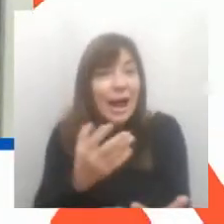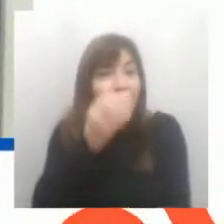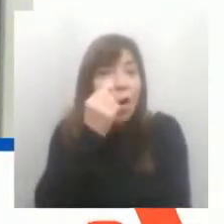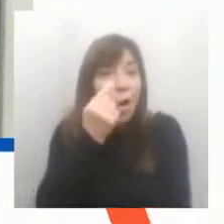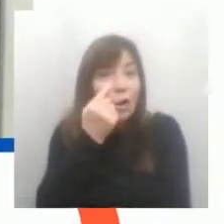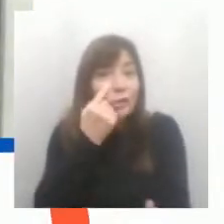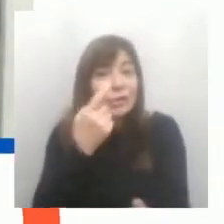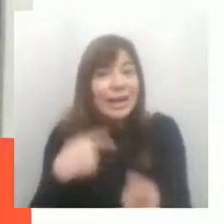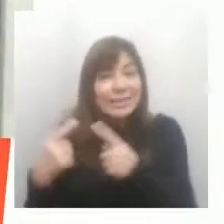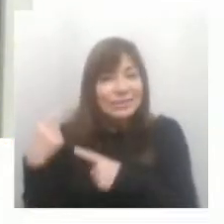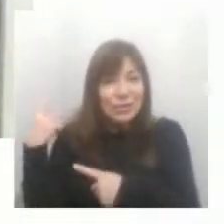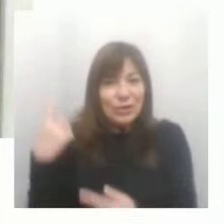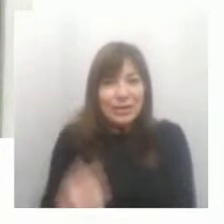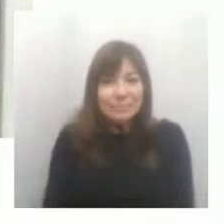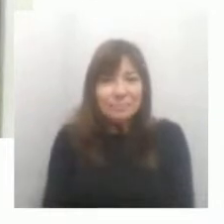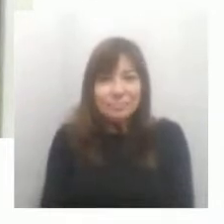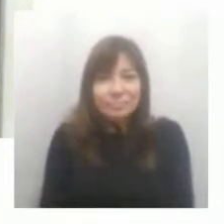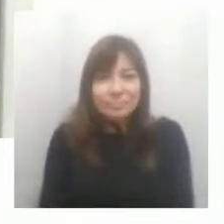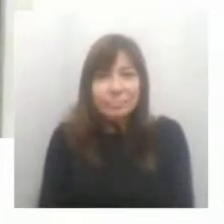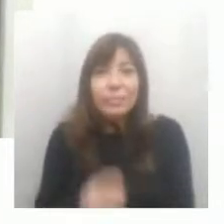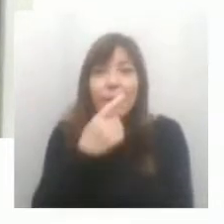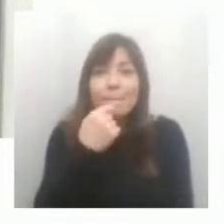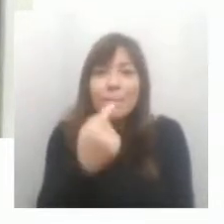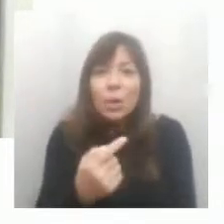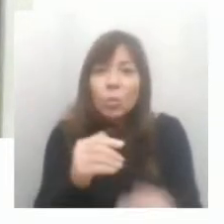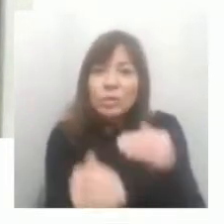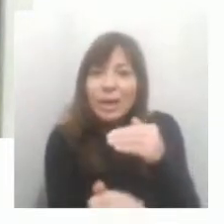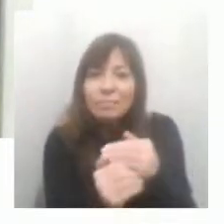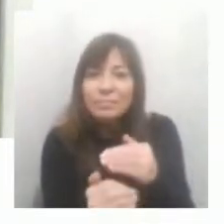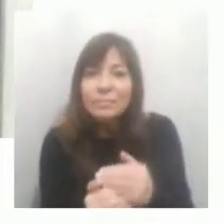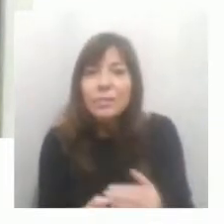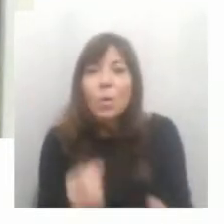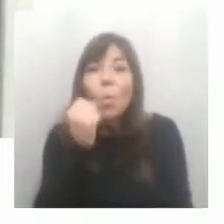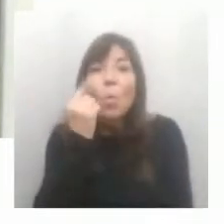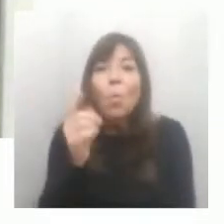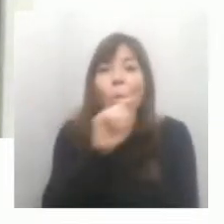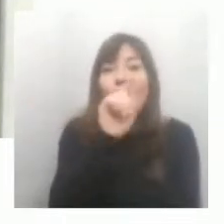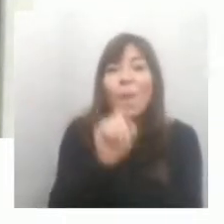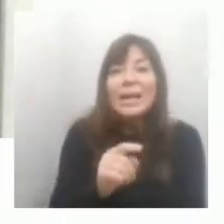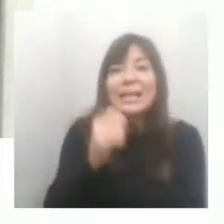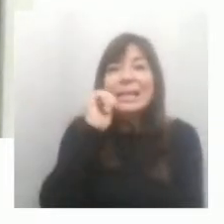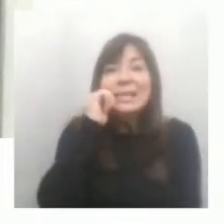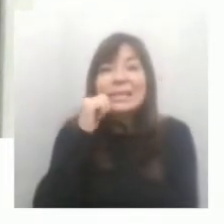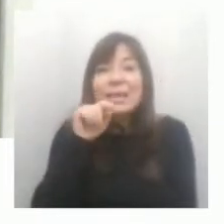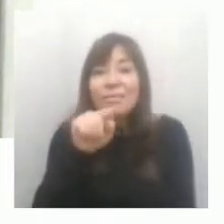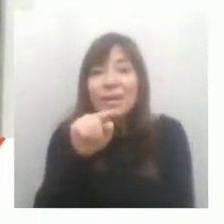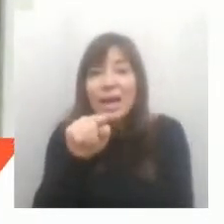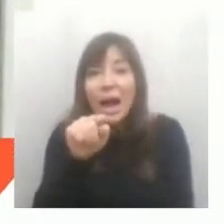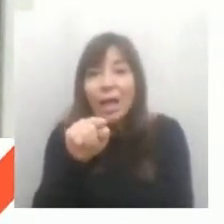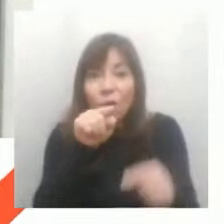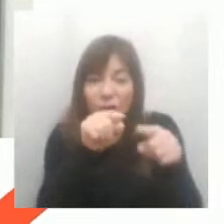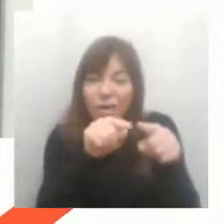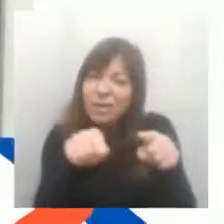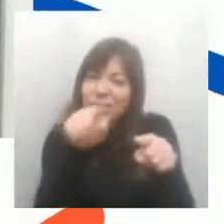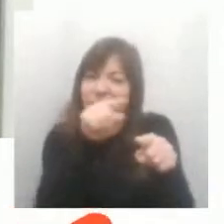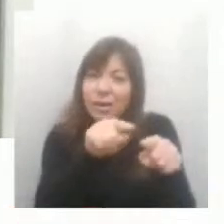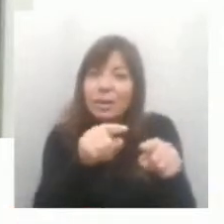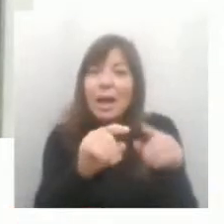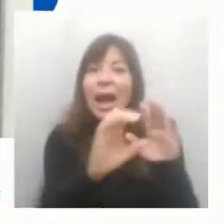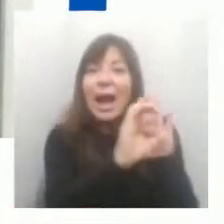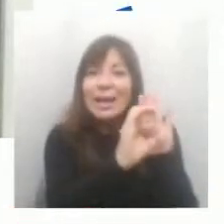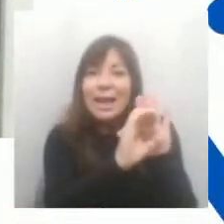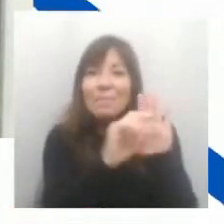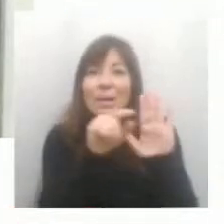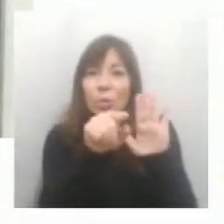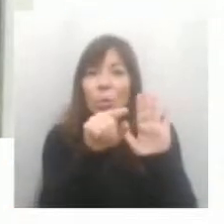¿ya? Acá otra persona me pregunta cuál es el significado de la vida. Bueno, hay un capítulo, creo, de una serie que se llama Gumball, que ahí hay un capítulo donde lo explican, por